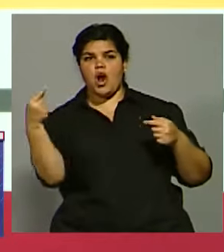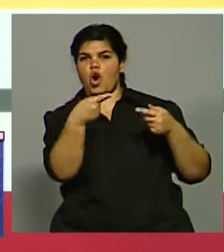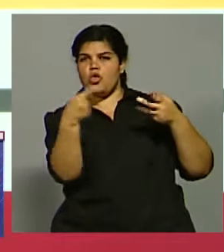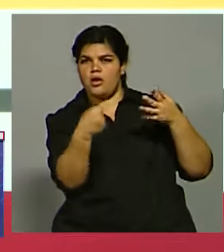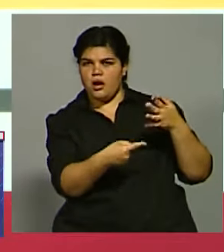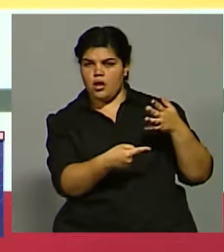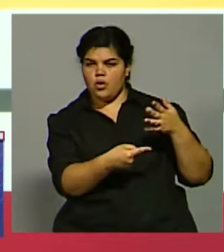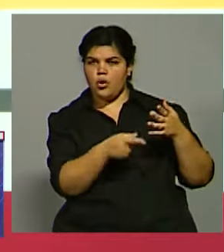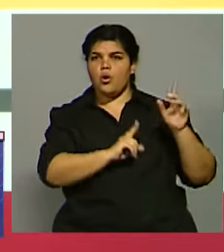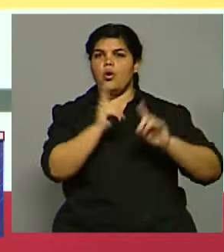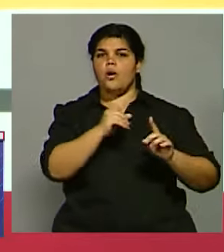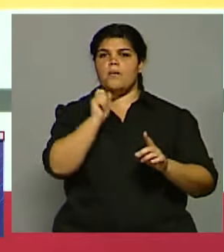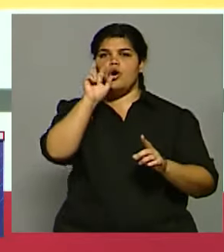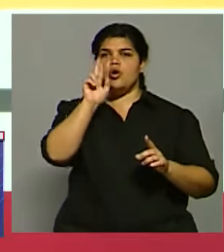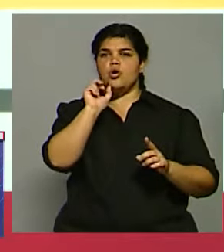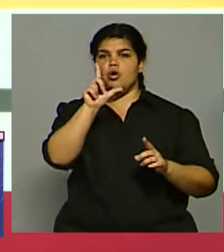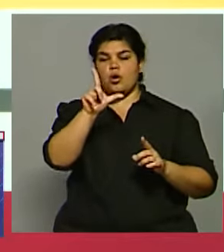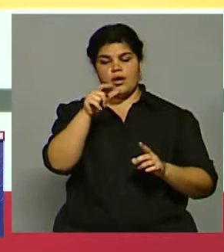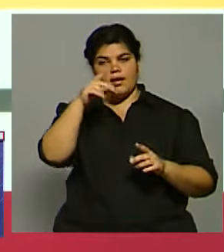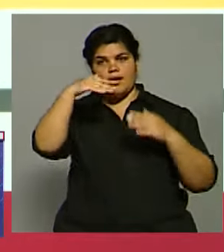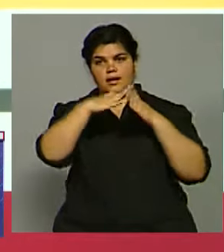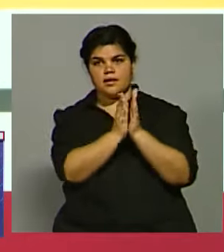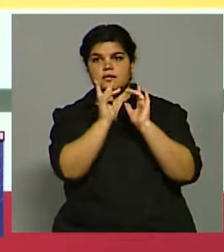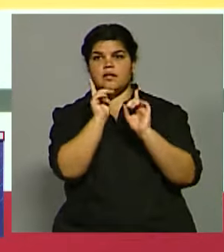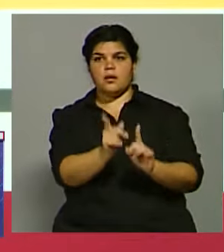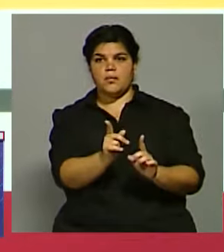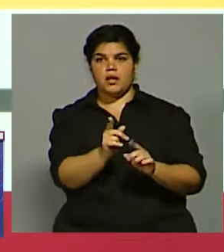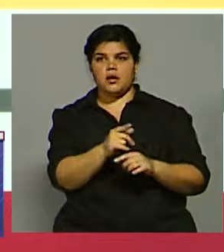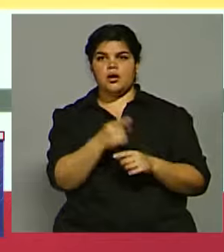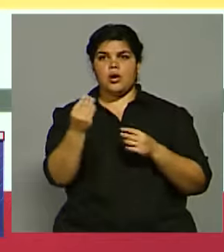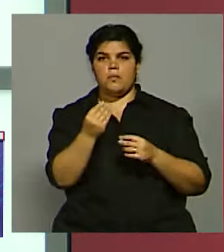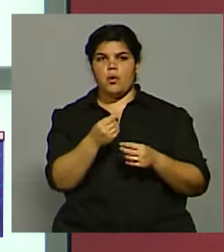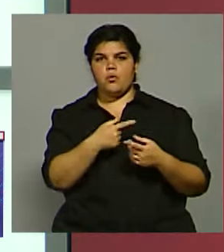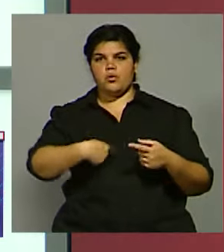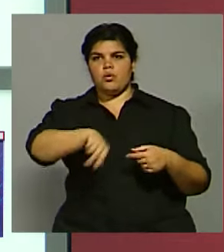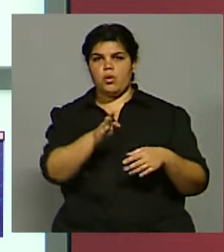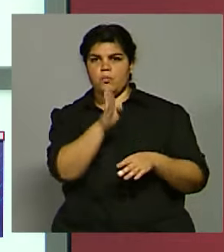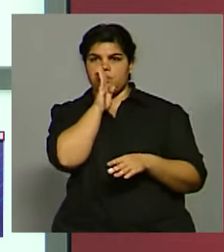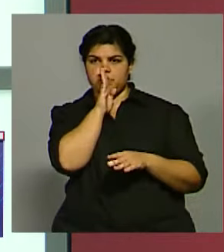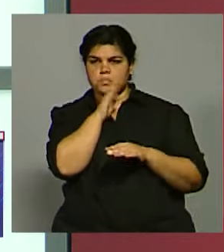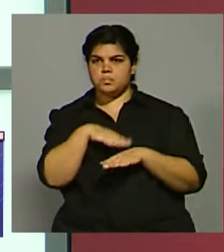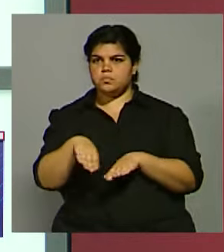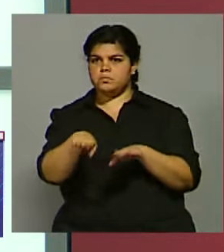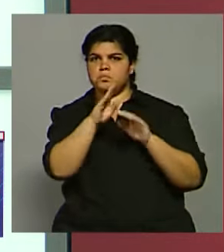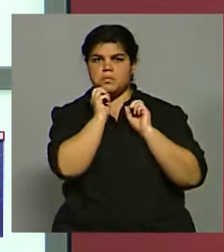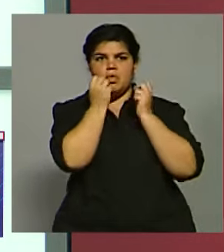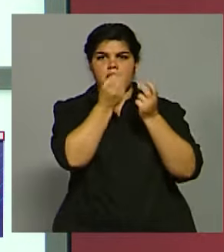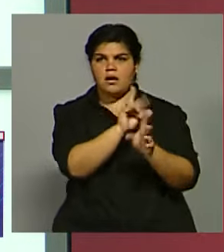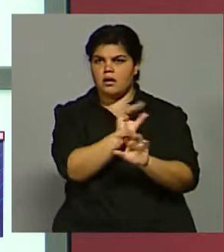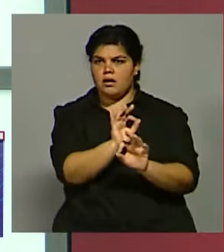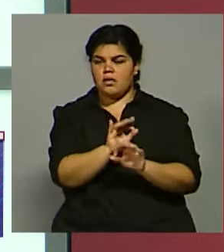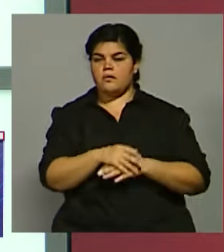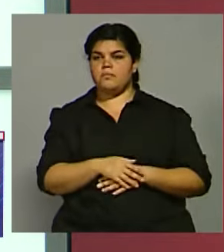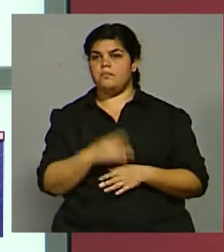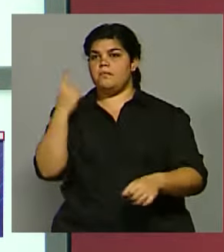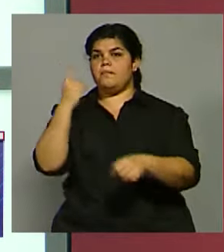cuál es el objetivo que persigue al tener una especie de pacto de silencio? El objetivo es, primero, encubrir lo